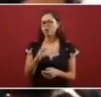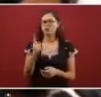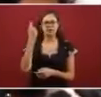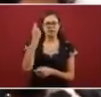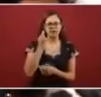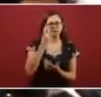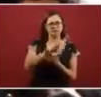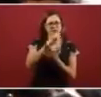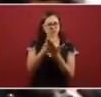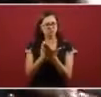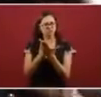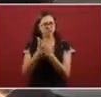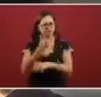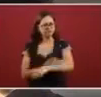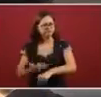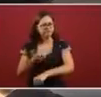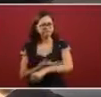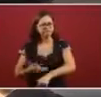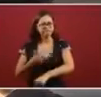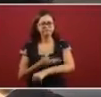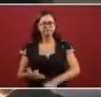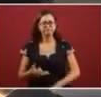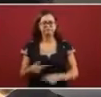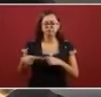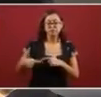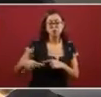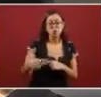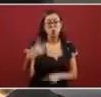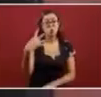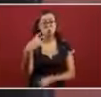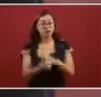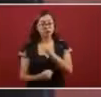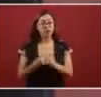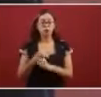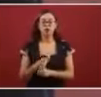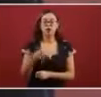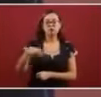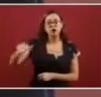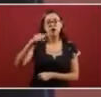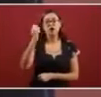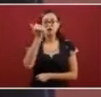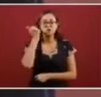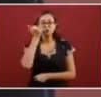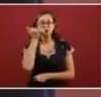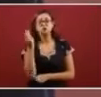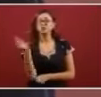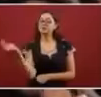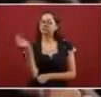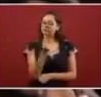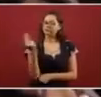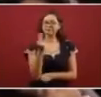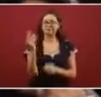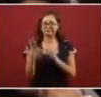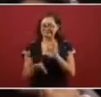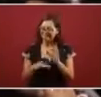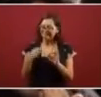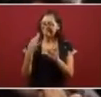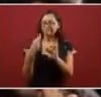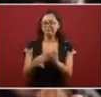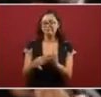de becas acorde a los 4 años que requieren estos estudiantes en sus especialidades